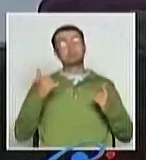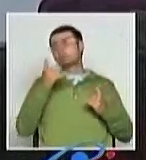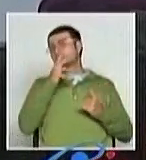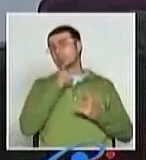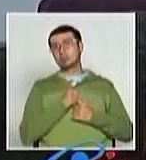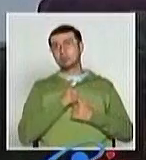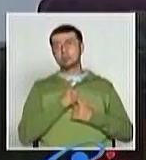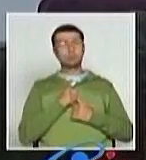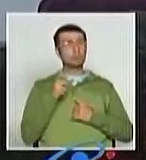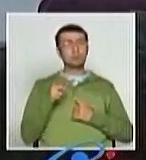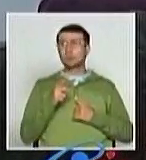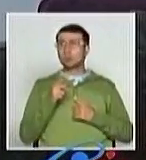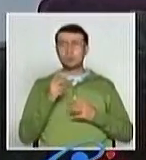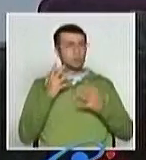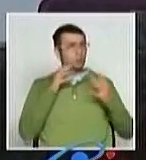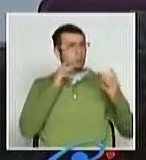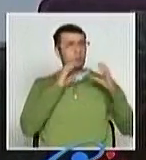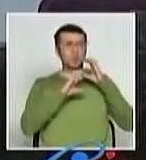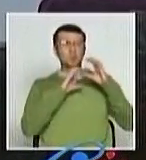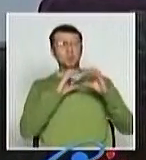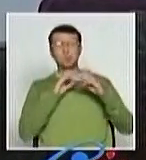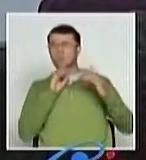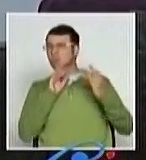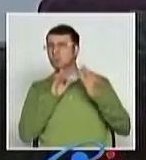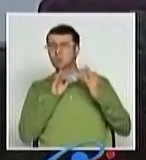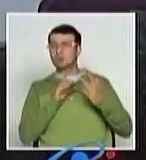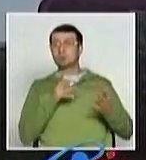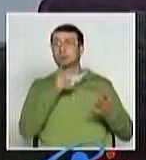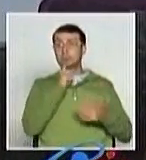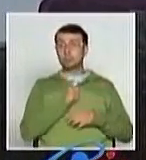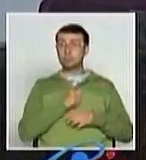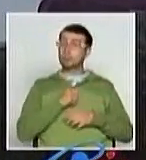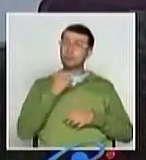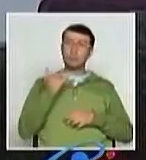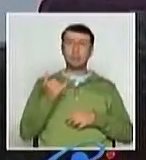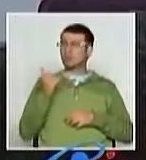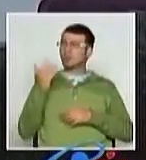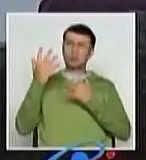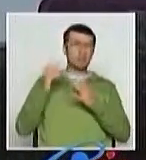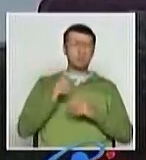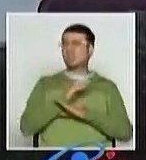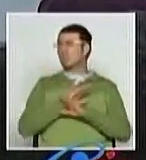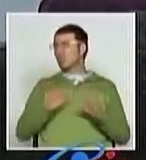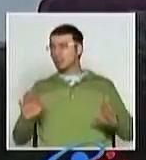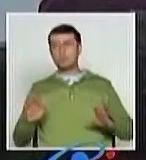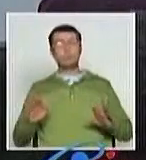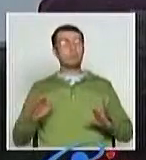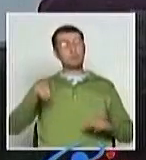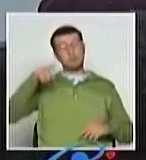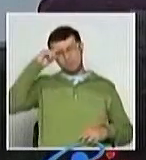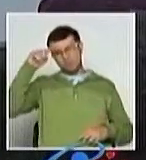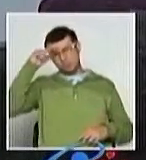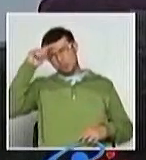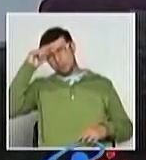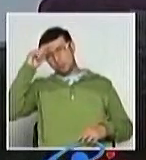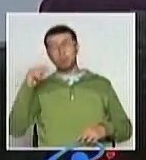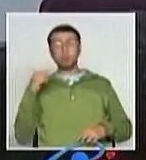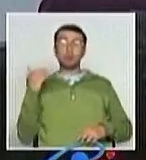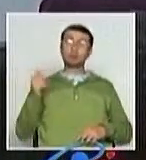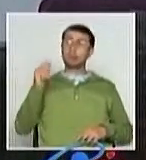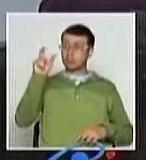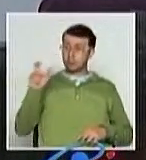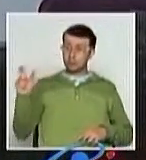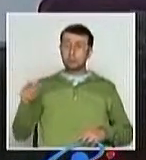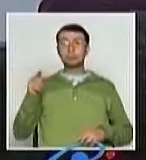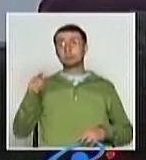es ir retab bilidad comunicativa pensamientos negativos y lo único que quiere es no hacer nada eso por eso los pacientes deben